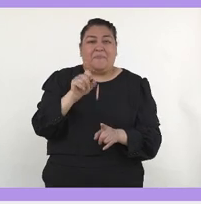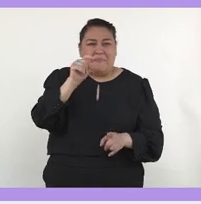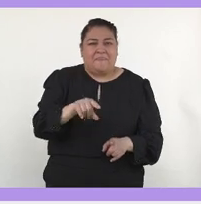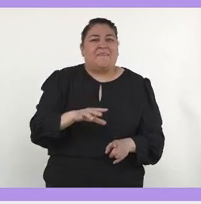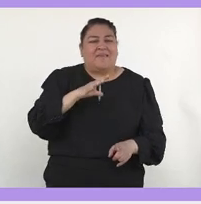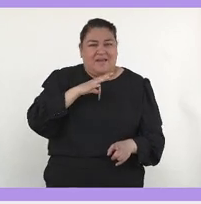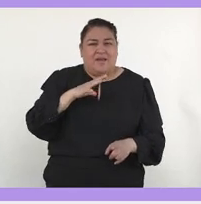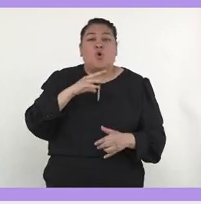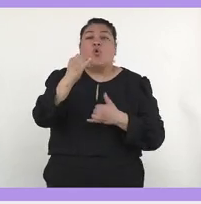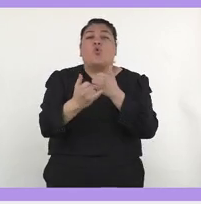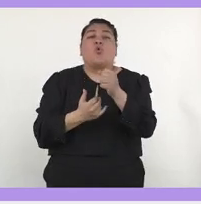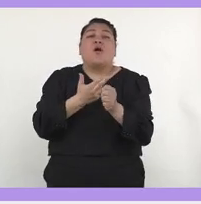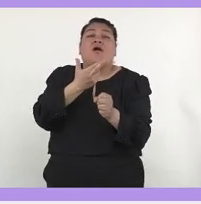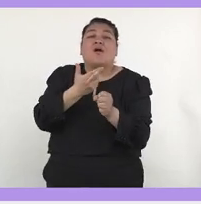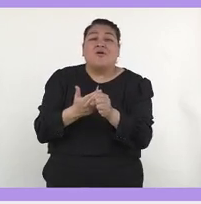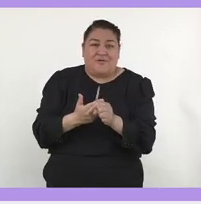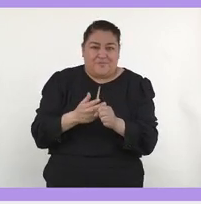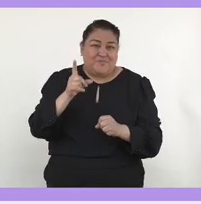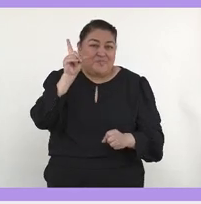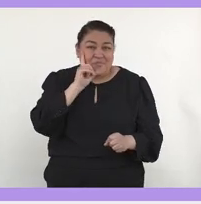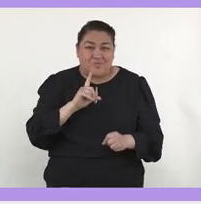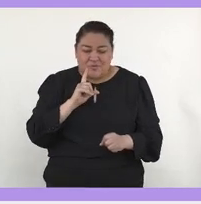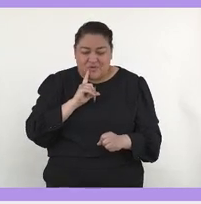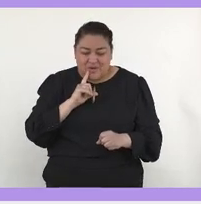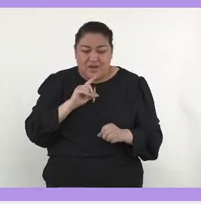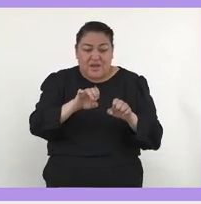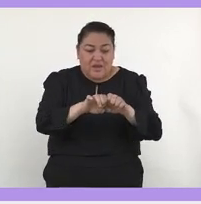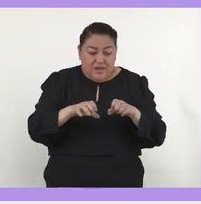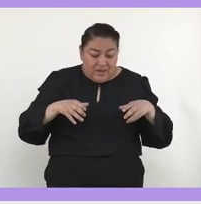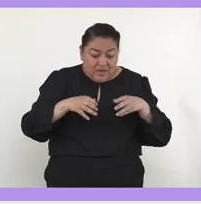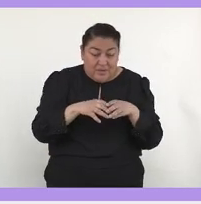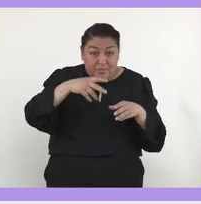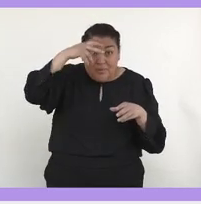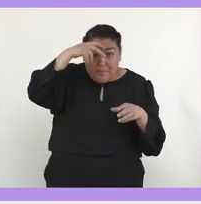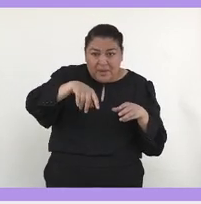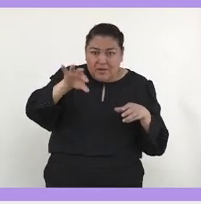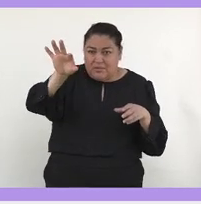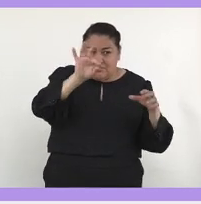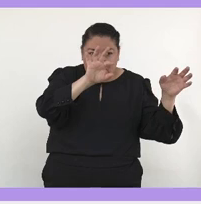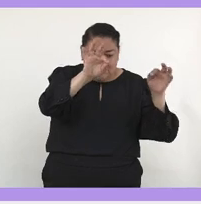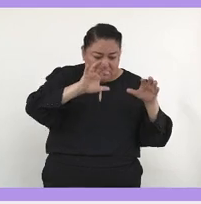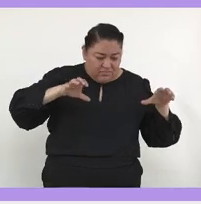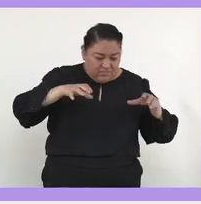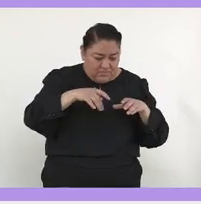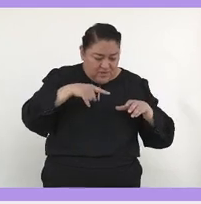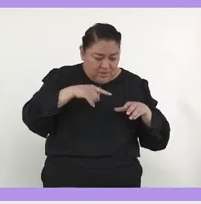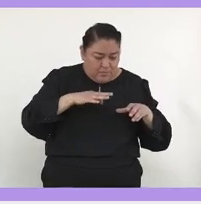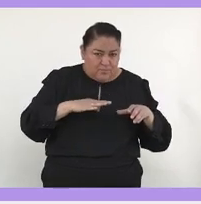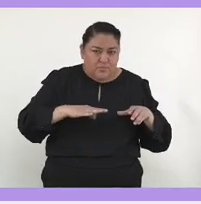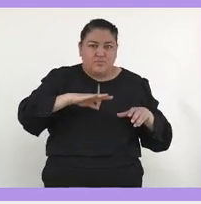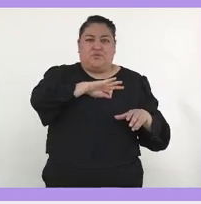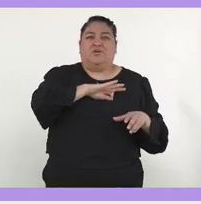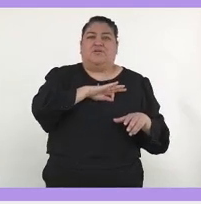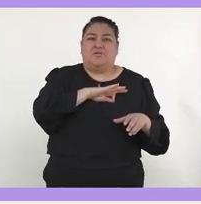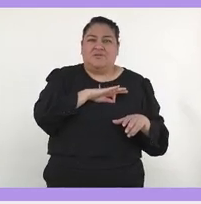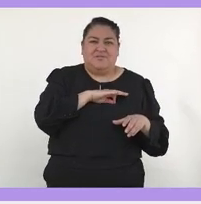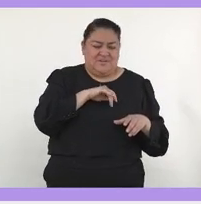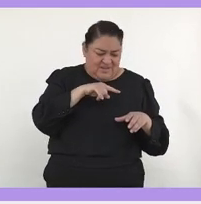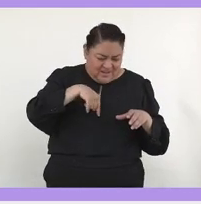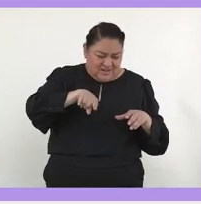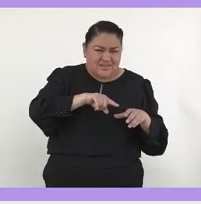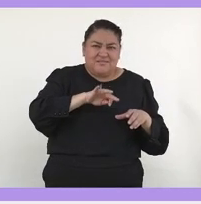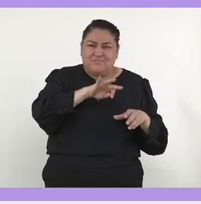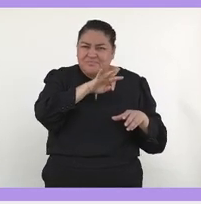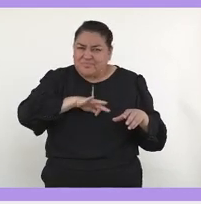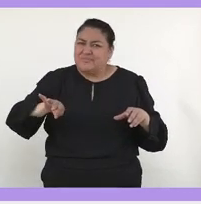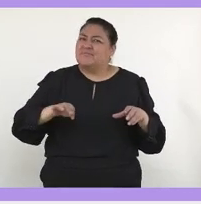estas jugadoras de selección que son un ejemplo claro de que sí se puede entonces a mí en lo personal me emociona muchísimo porque